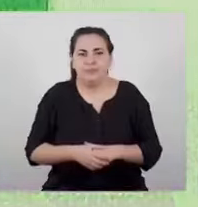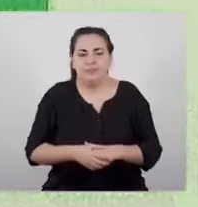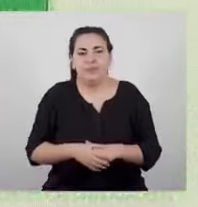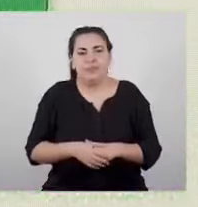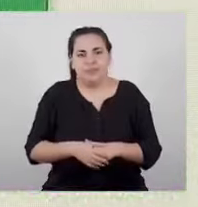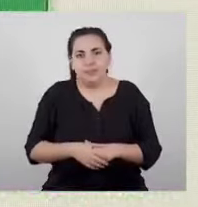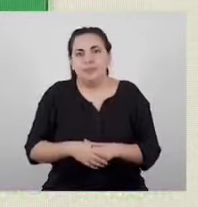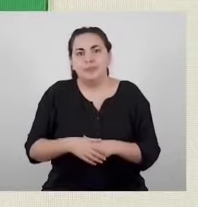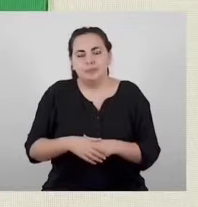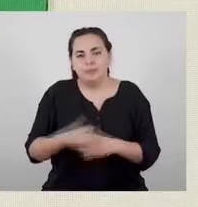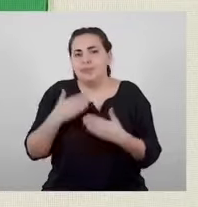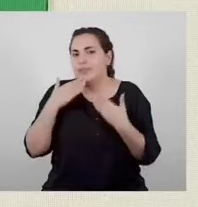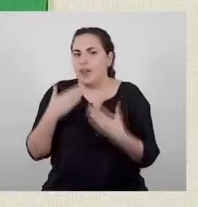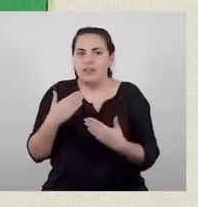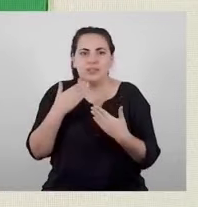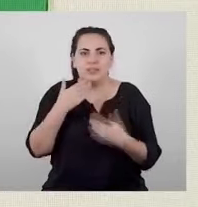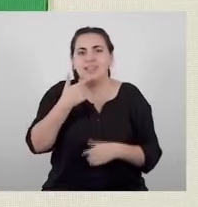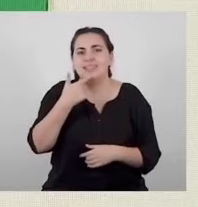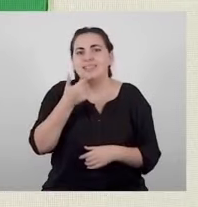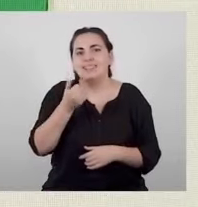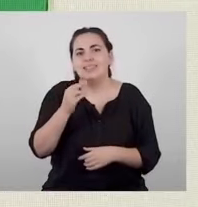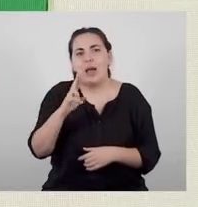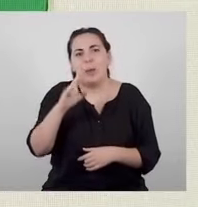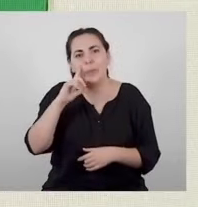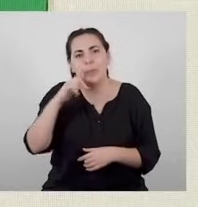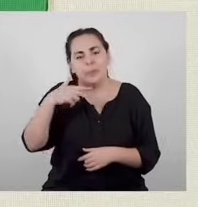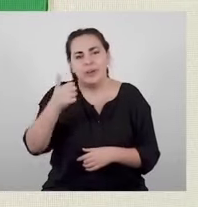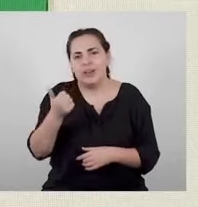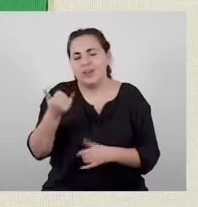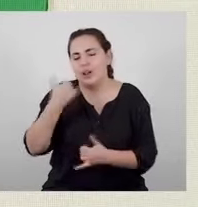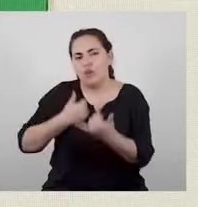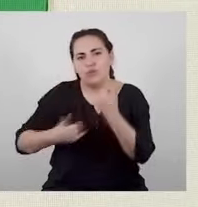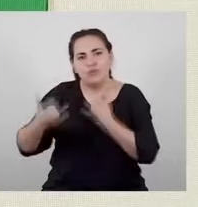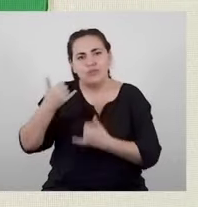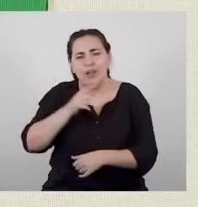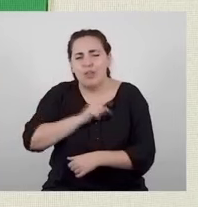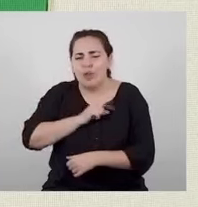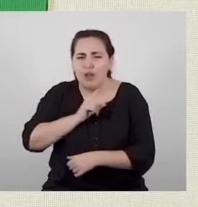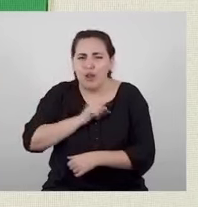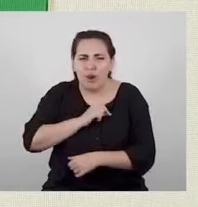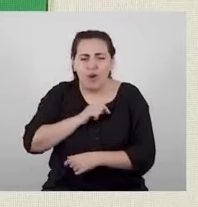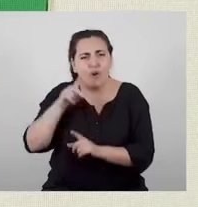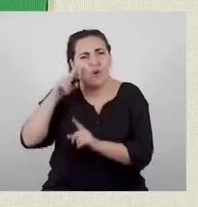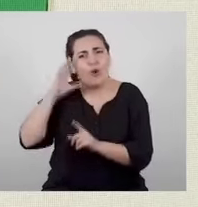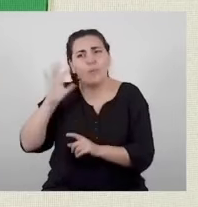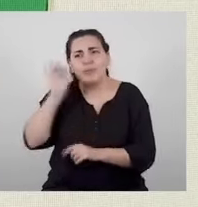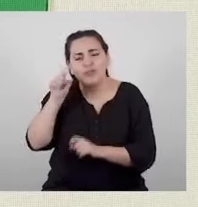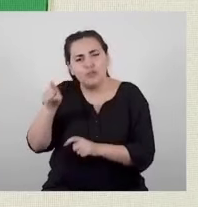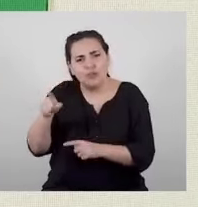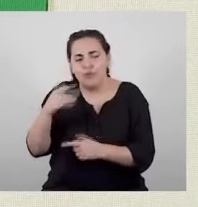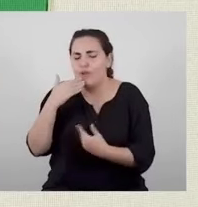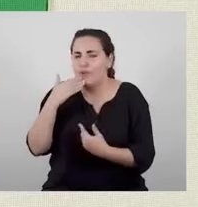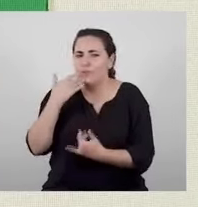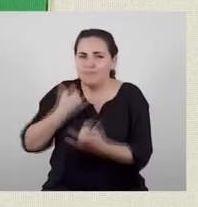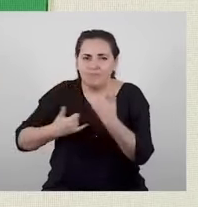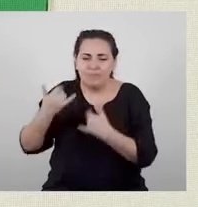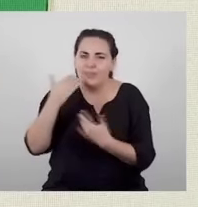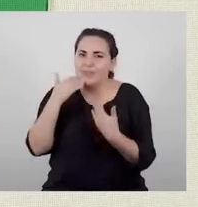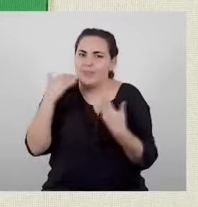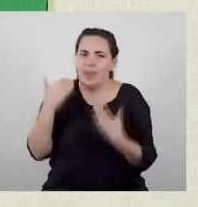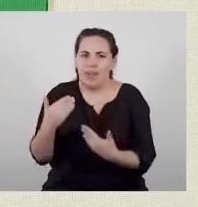gracias gracias Sabrina por compartir tu dolor y también por compartir tu visión porque